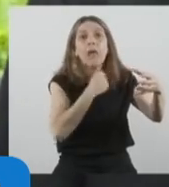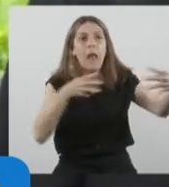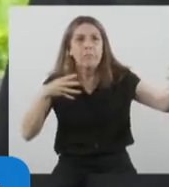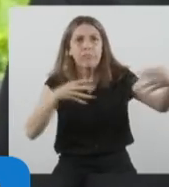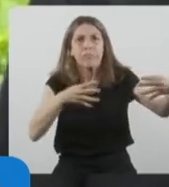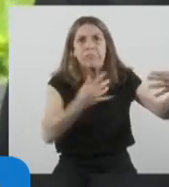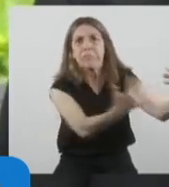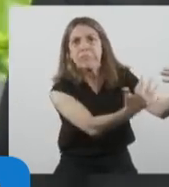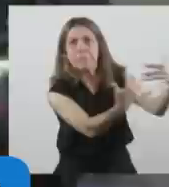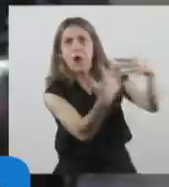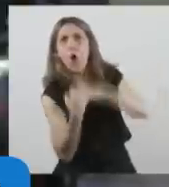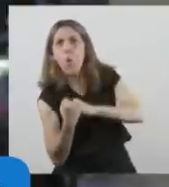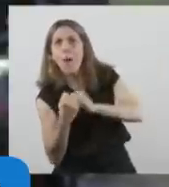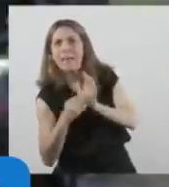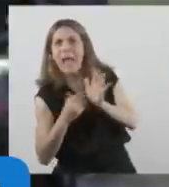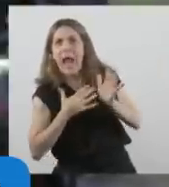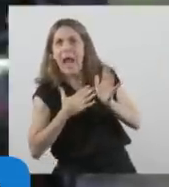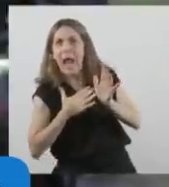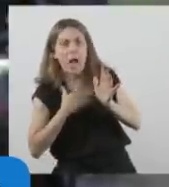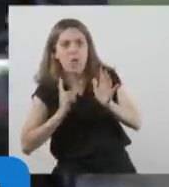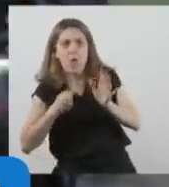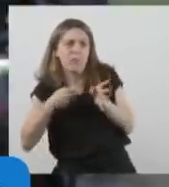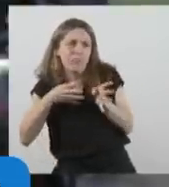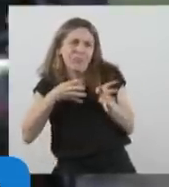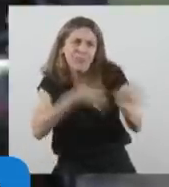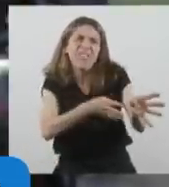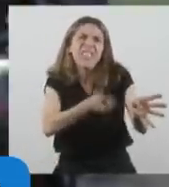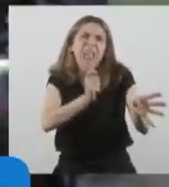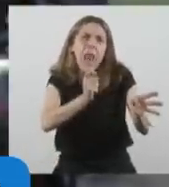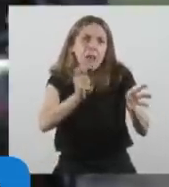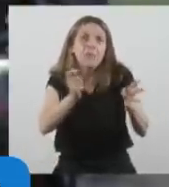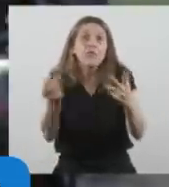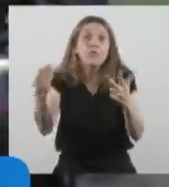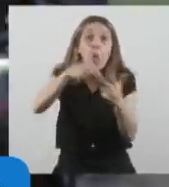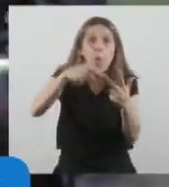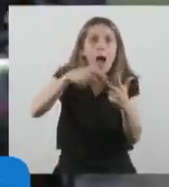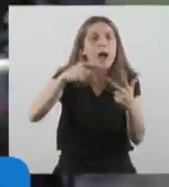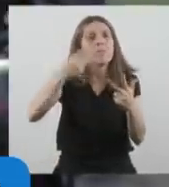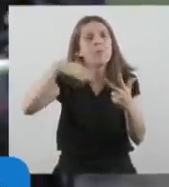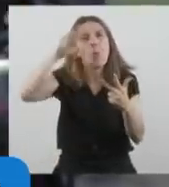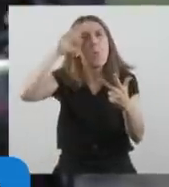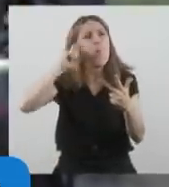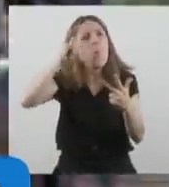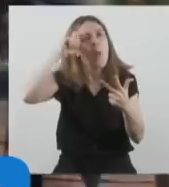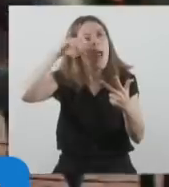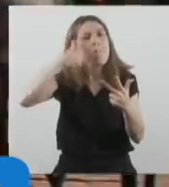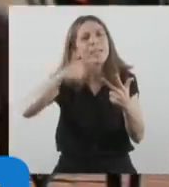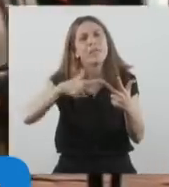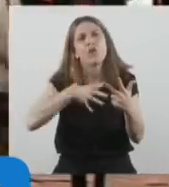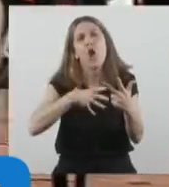nuestras ese fue don miguel martín de güemes un coraje impresionante